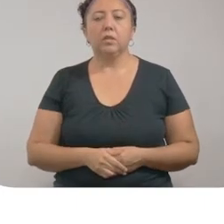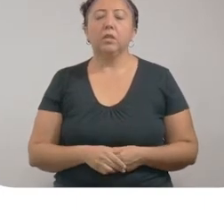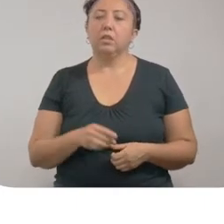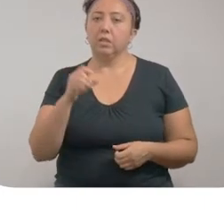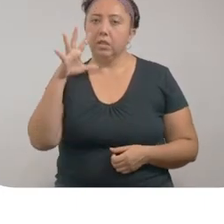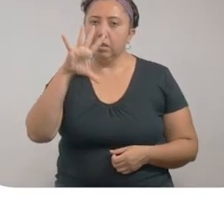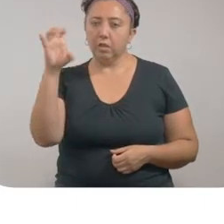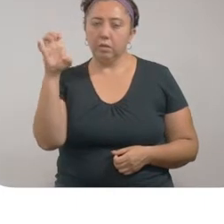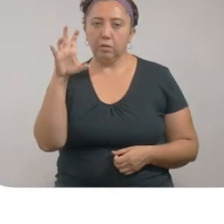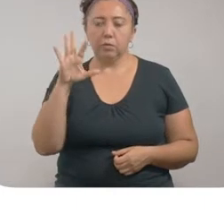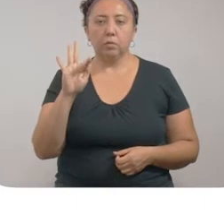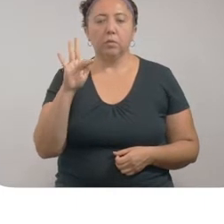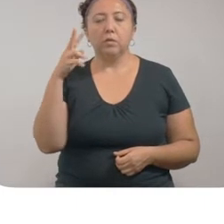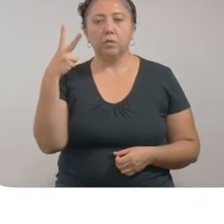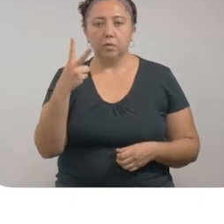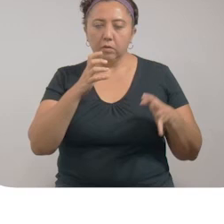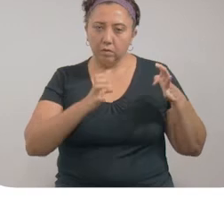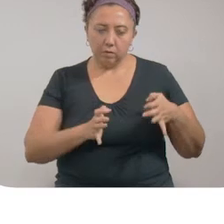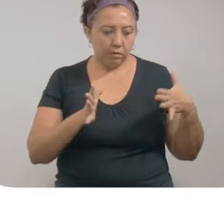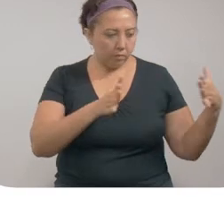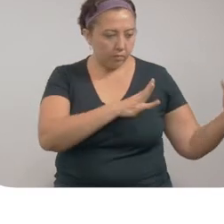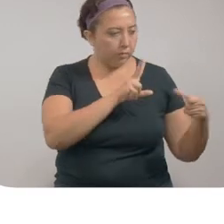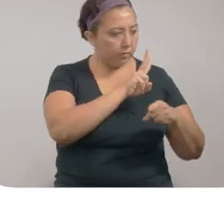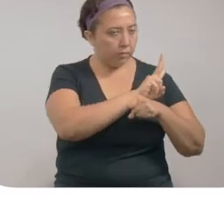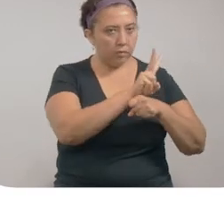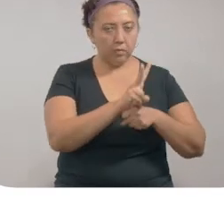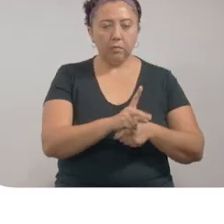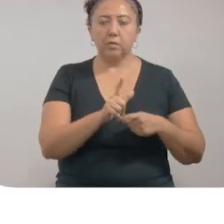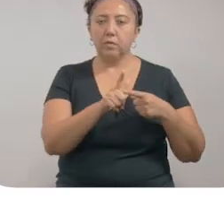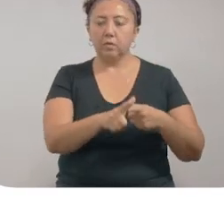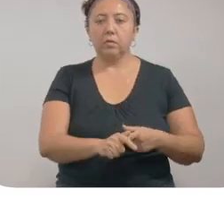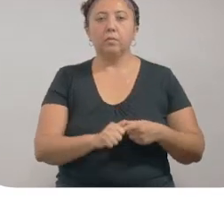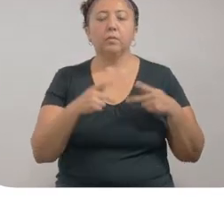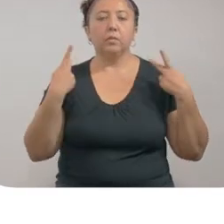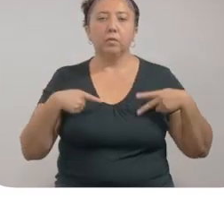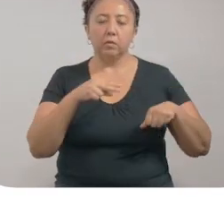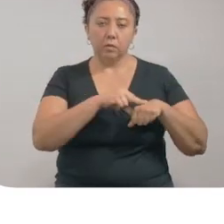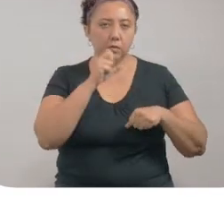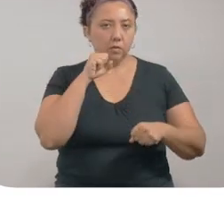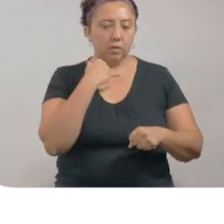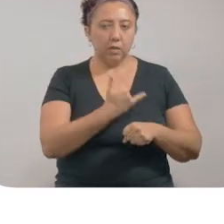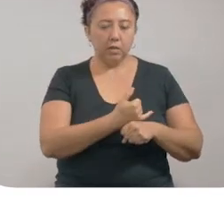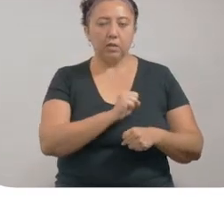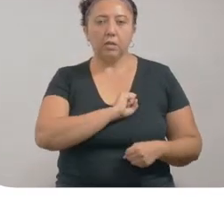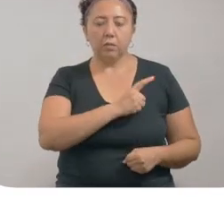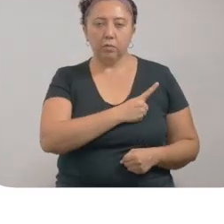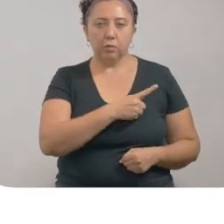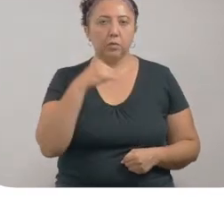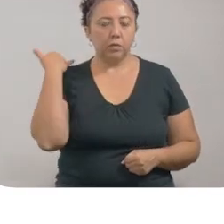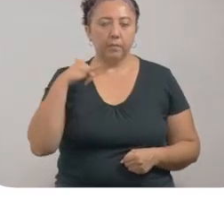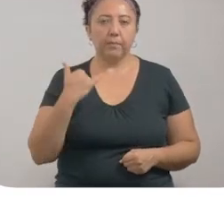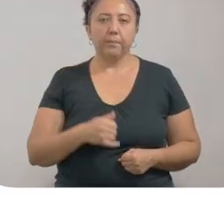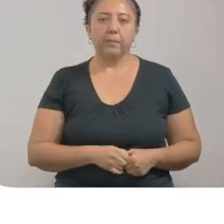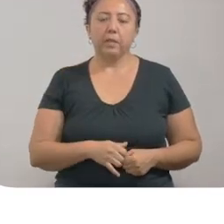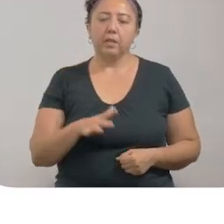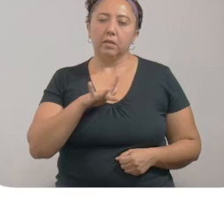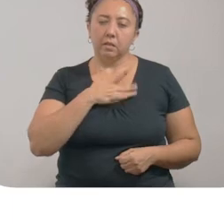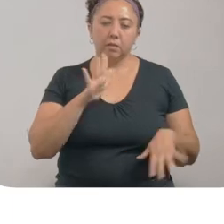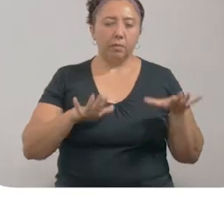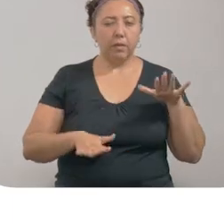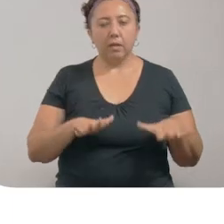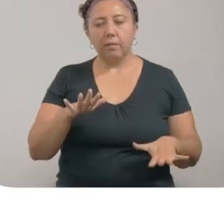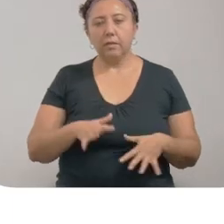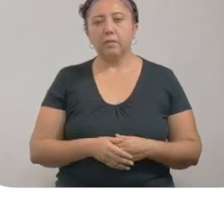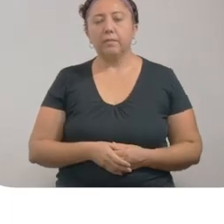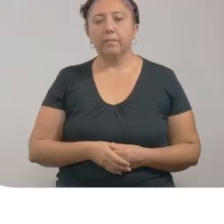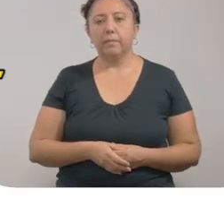activos 542 están estables aislados y monitoreados constantemente por personal médico de la secretaría de salud de yucatán presentan